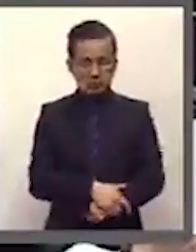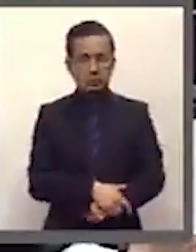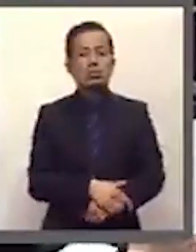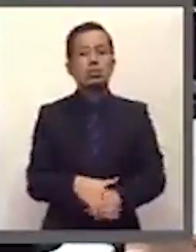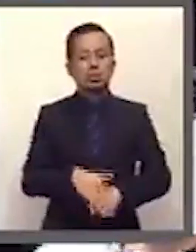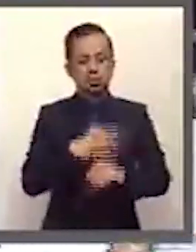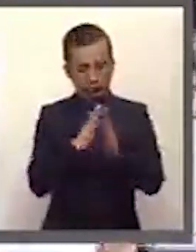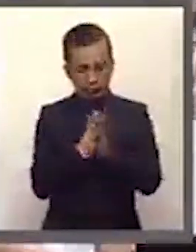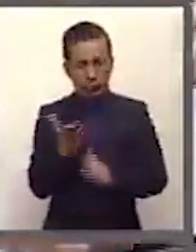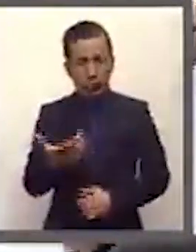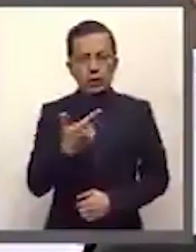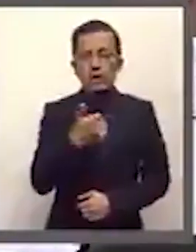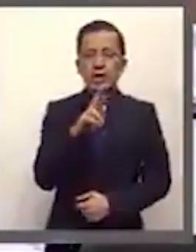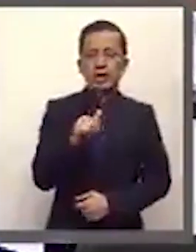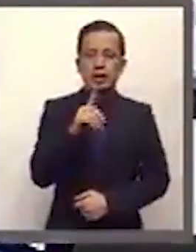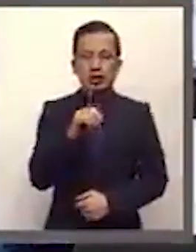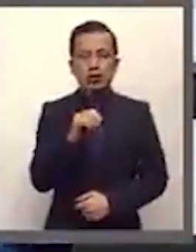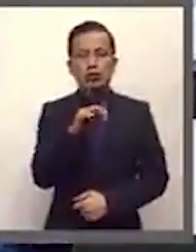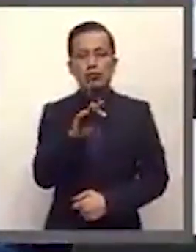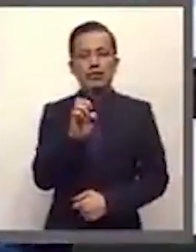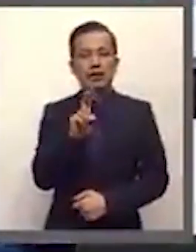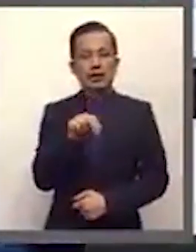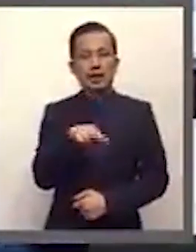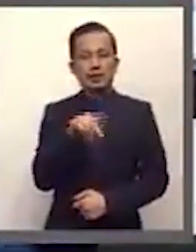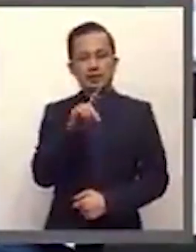Por favor, Gerardo Fernando.